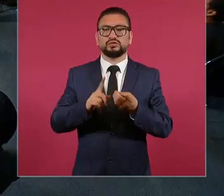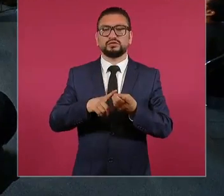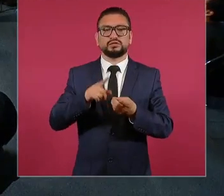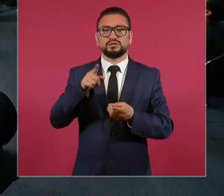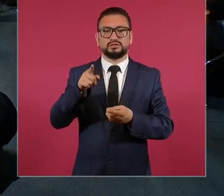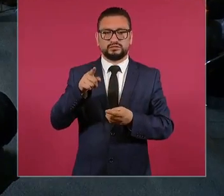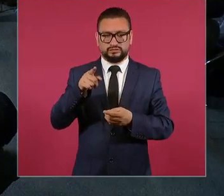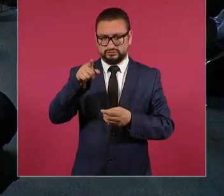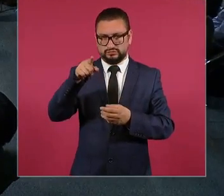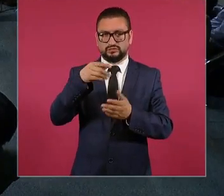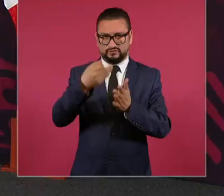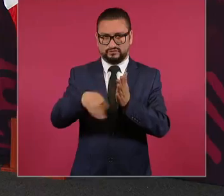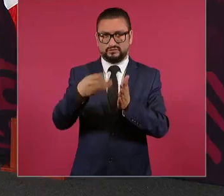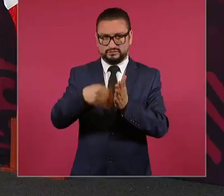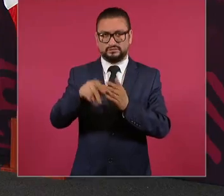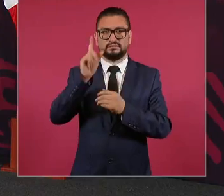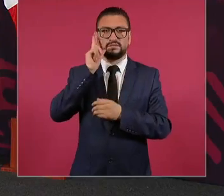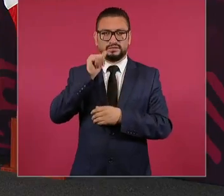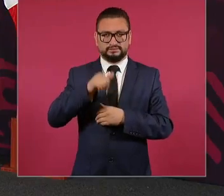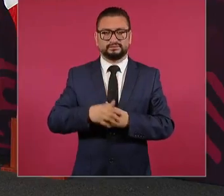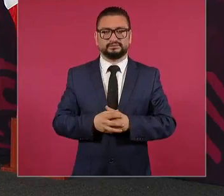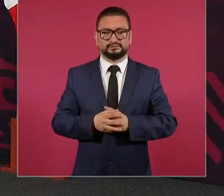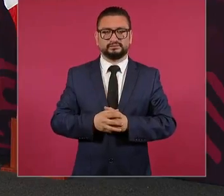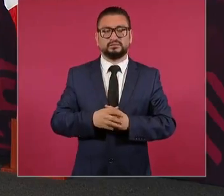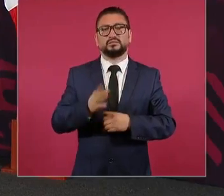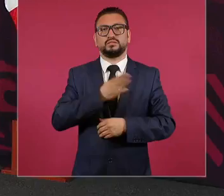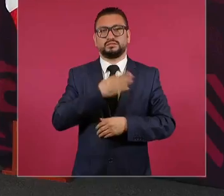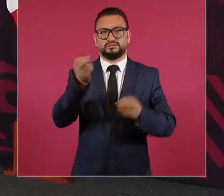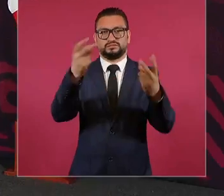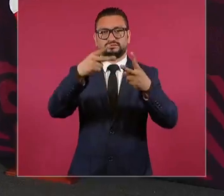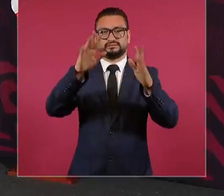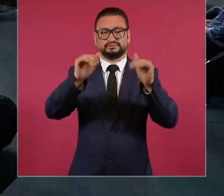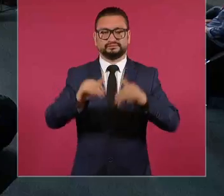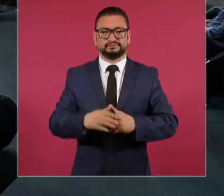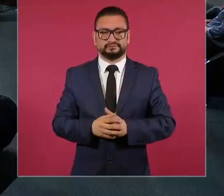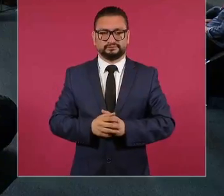quedas pendiente para mañana bueno nos vemos